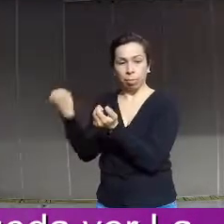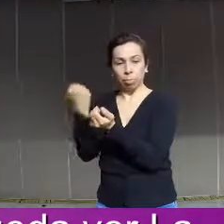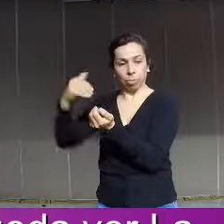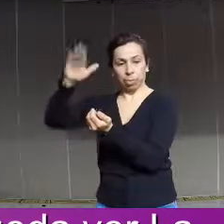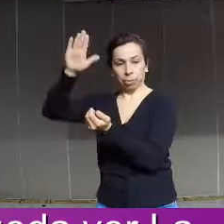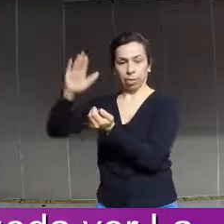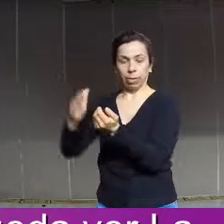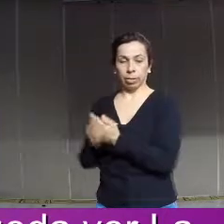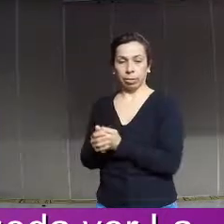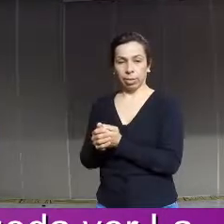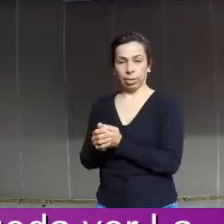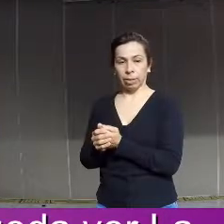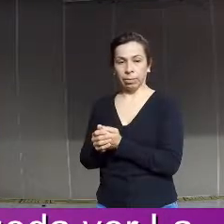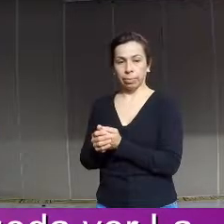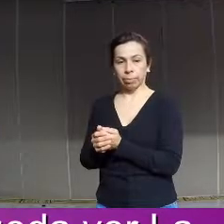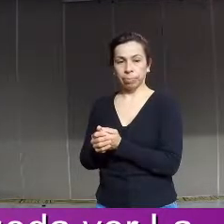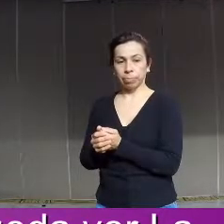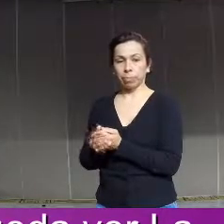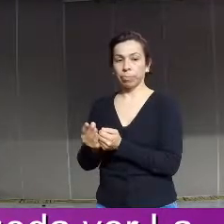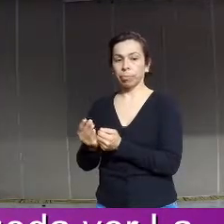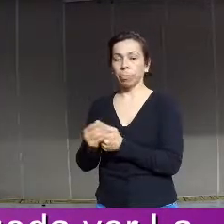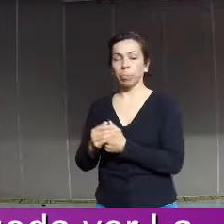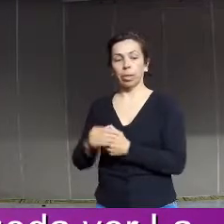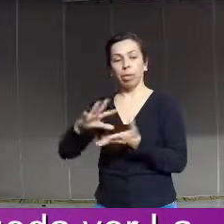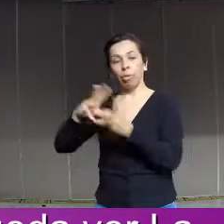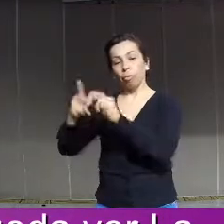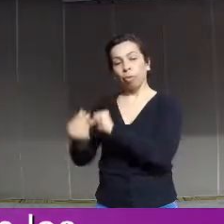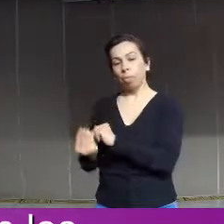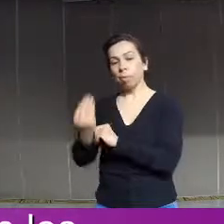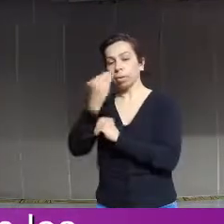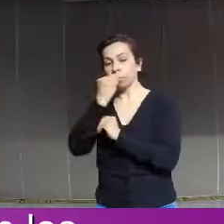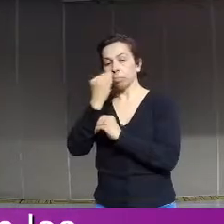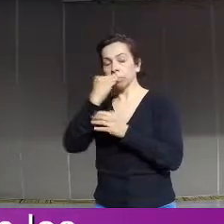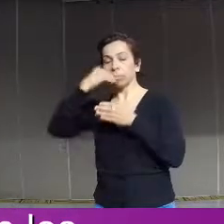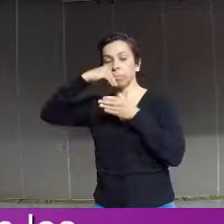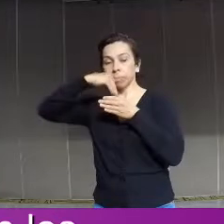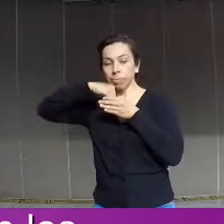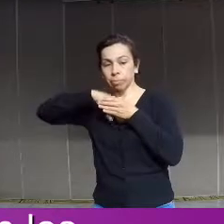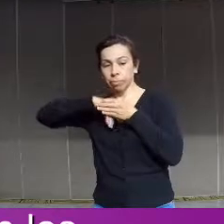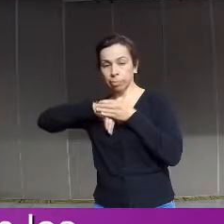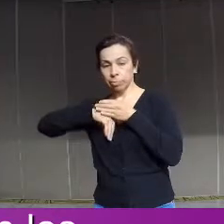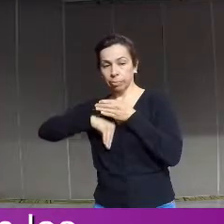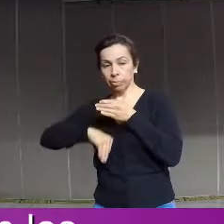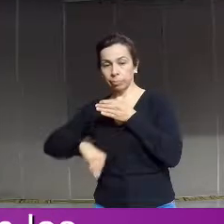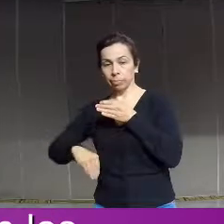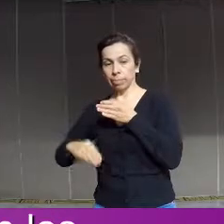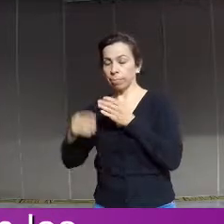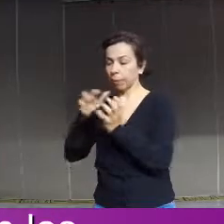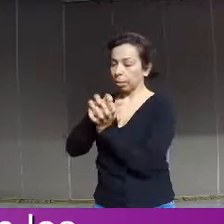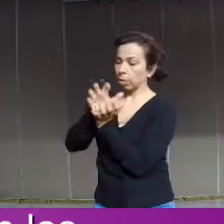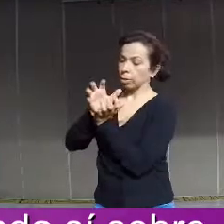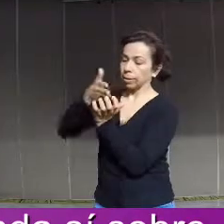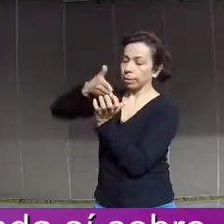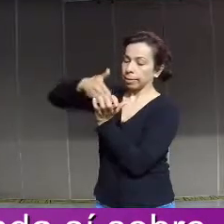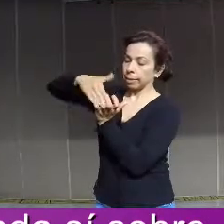las dos primeras etapas de la deglución. Entonces decimos que los trastornos en la sensibilidad van a traer dificultades